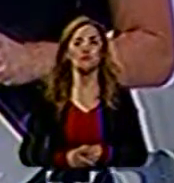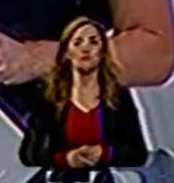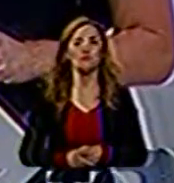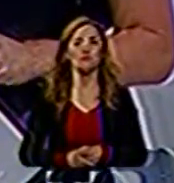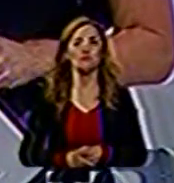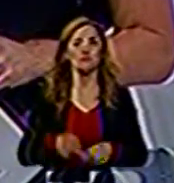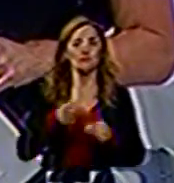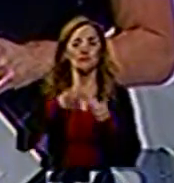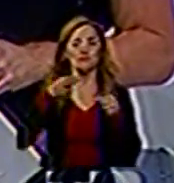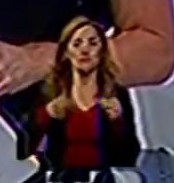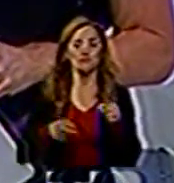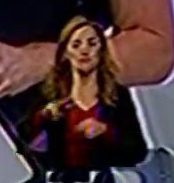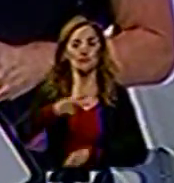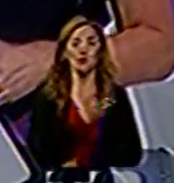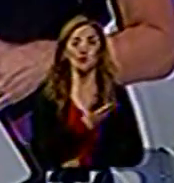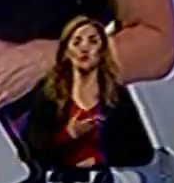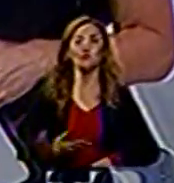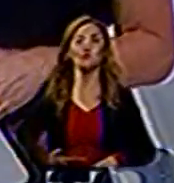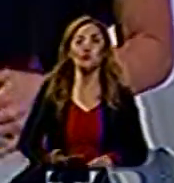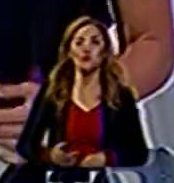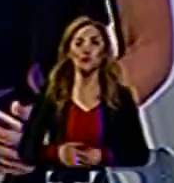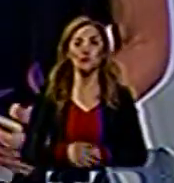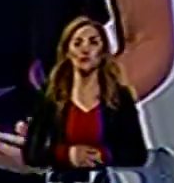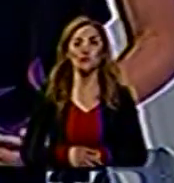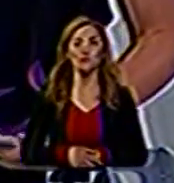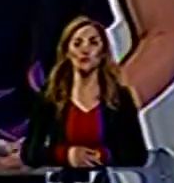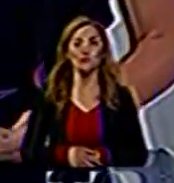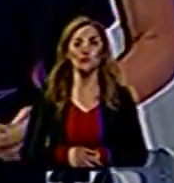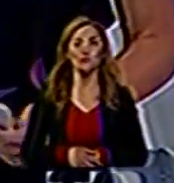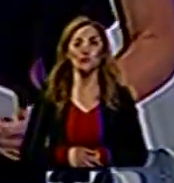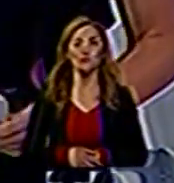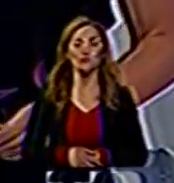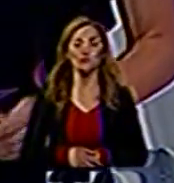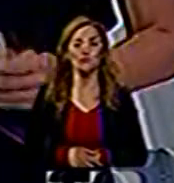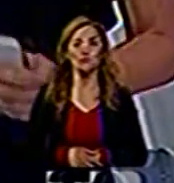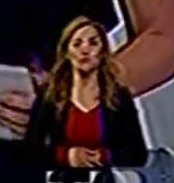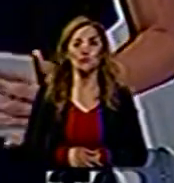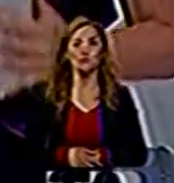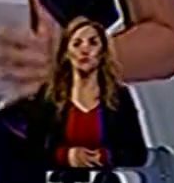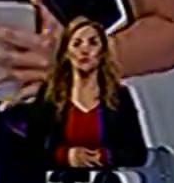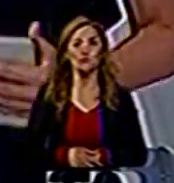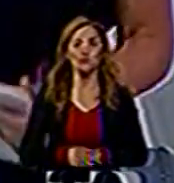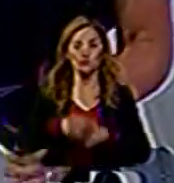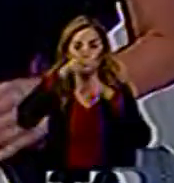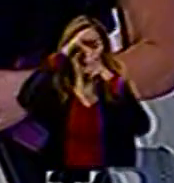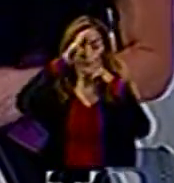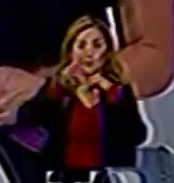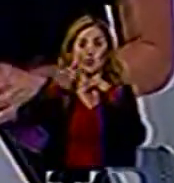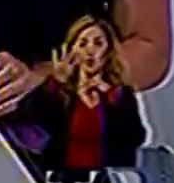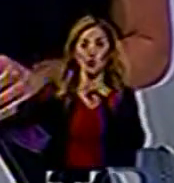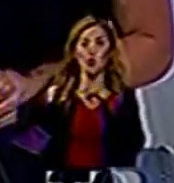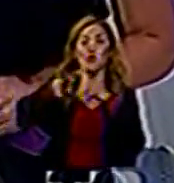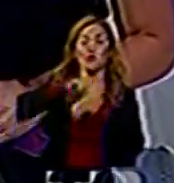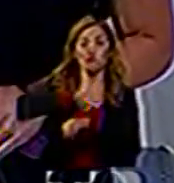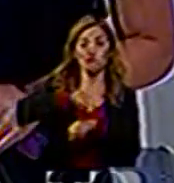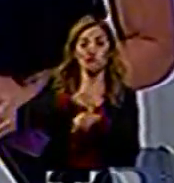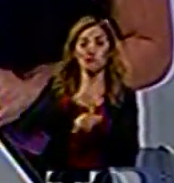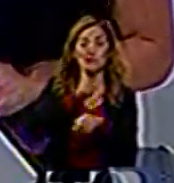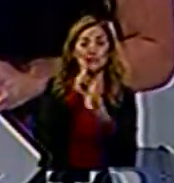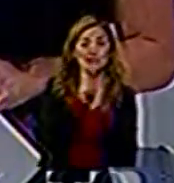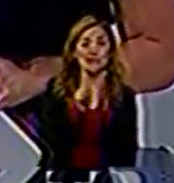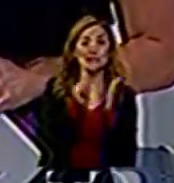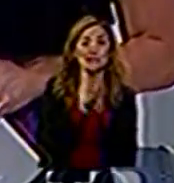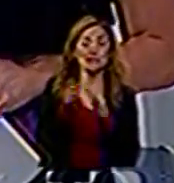La renuncia de Vicuña a la vicepresidencia de la República se da una semana después de que este noticiero sacara una serie de